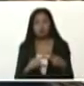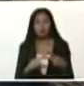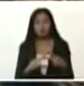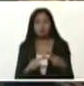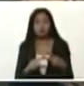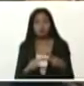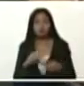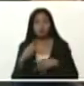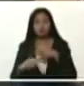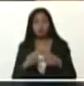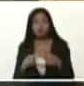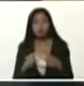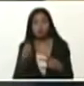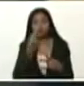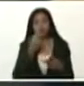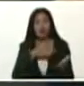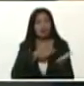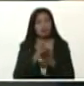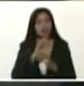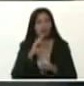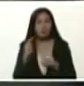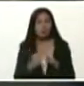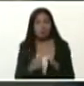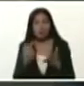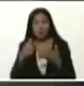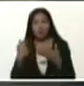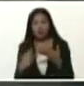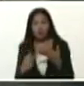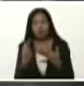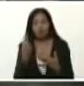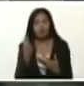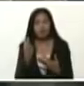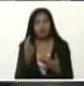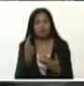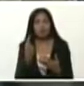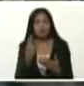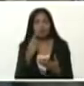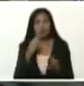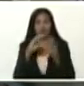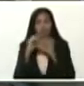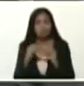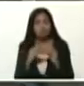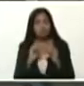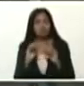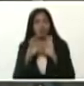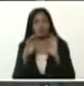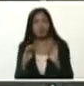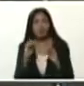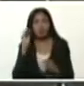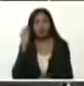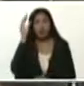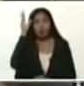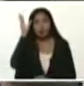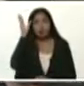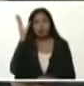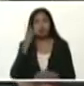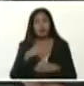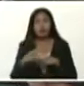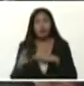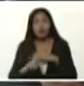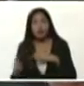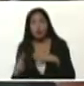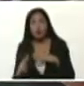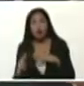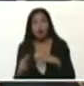la producción de alimentos, garantizar los insumos. Y ahí vamos afinando con la capacidad regional, la